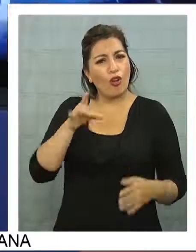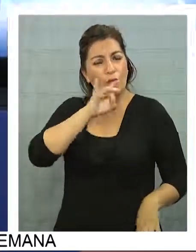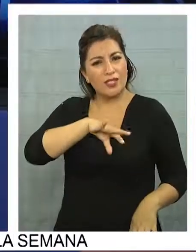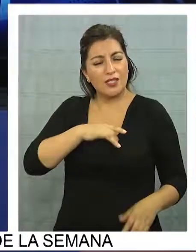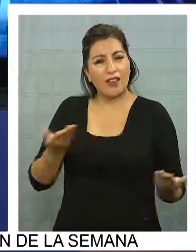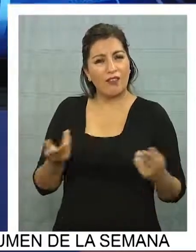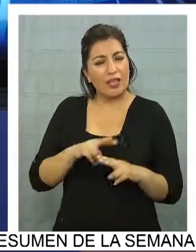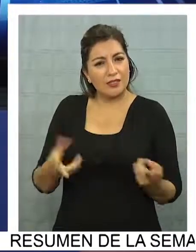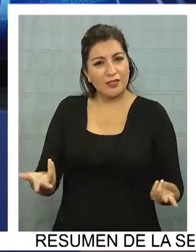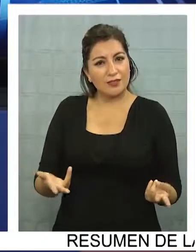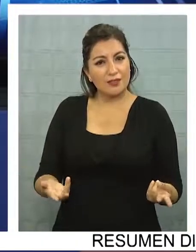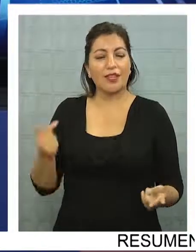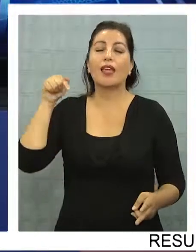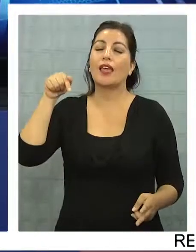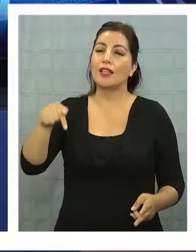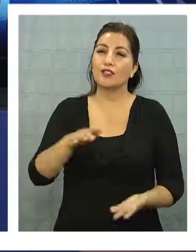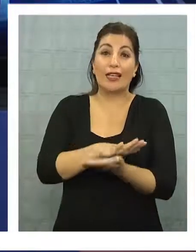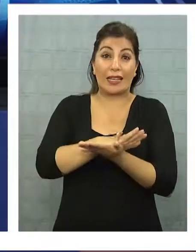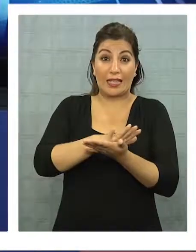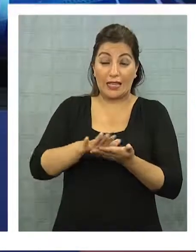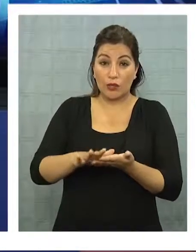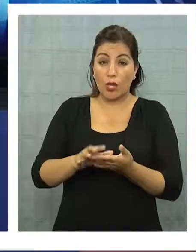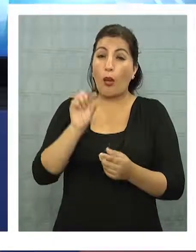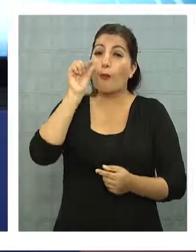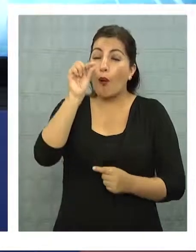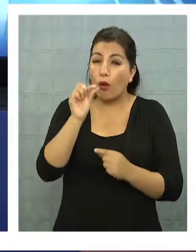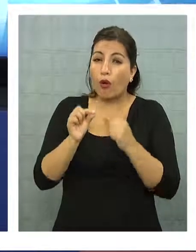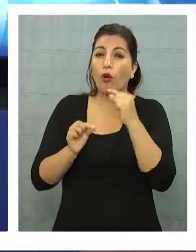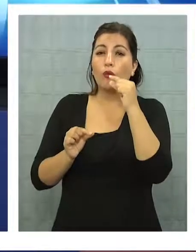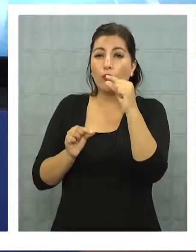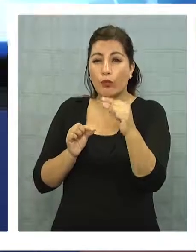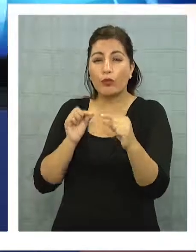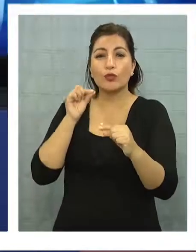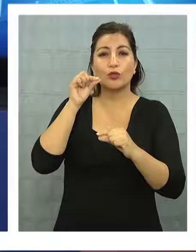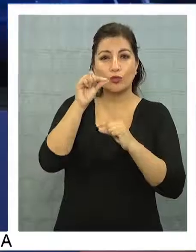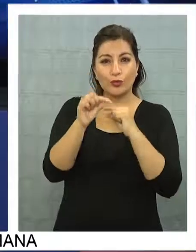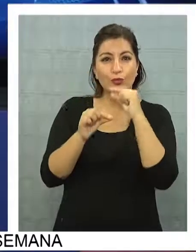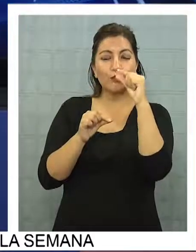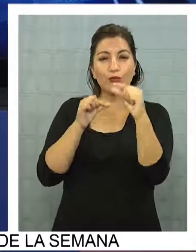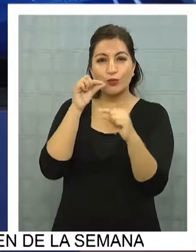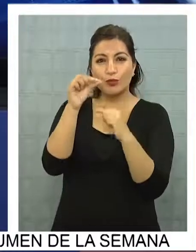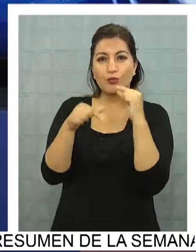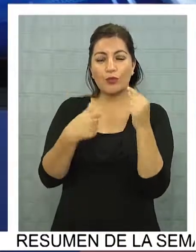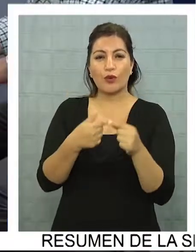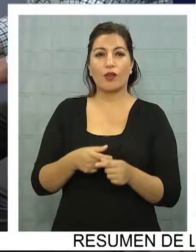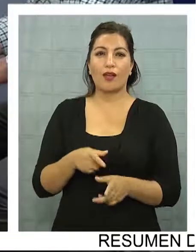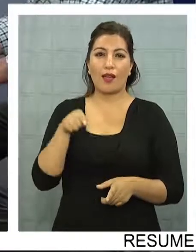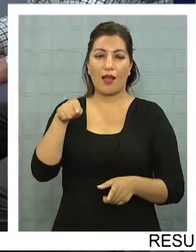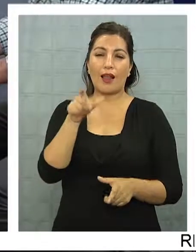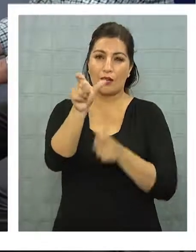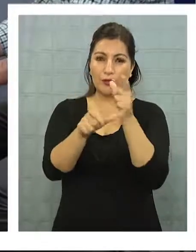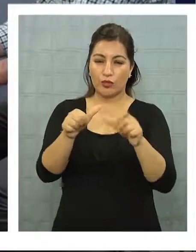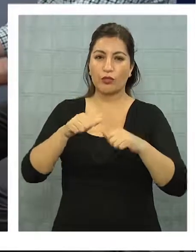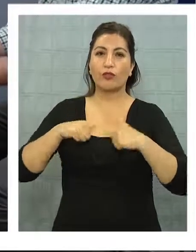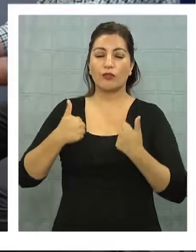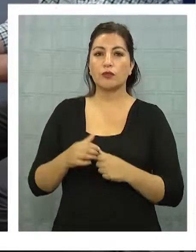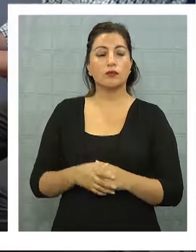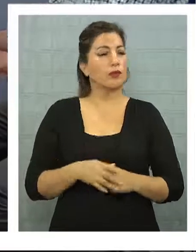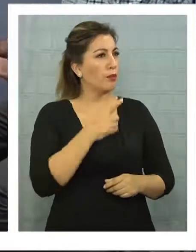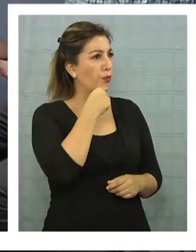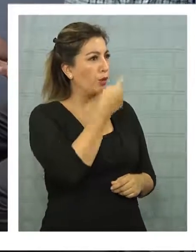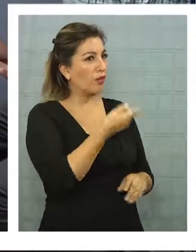países con mucho más ingresos que en Chile y con una carga tributaria mucho mayor que en Chile. A los chilenos les